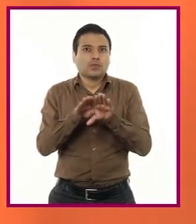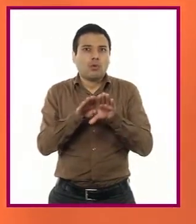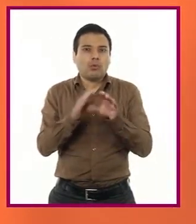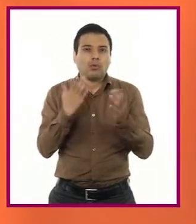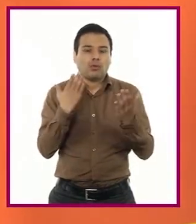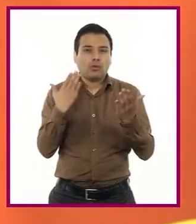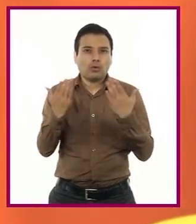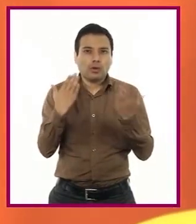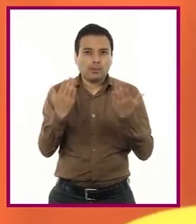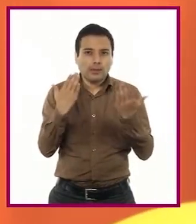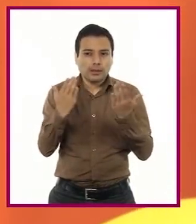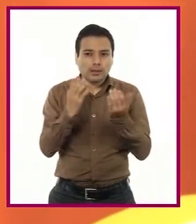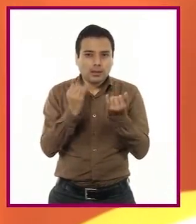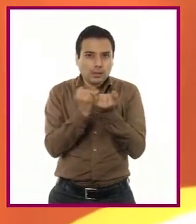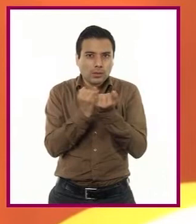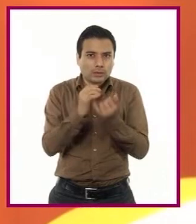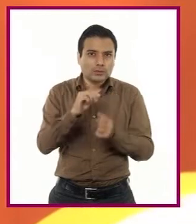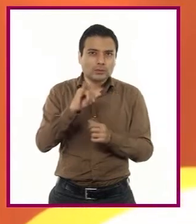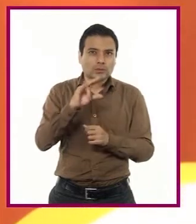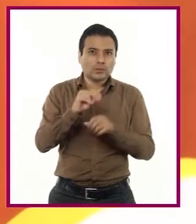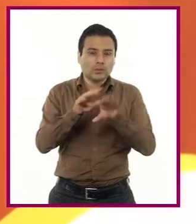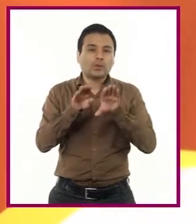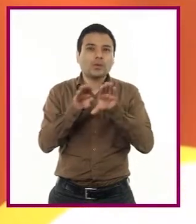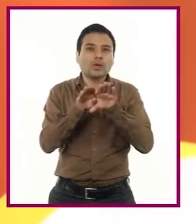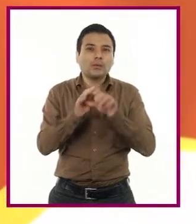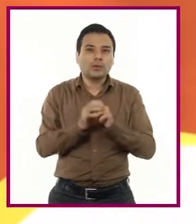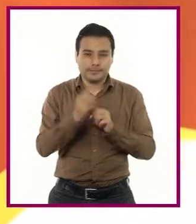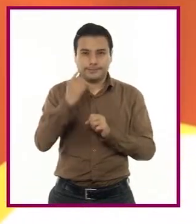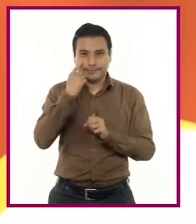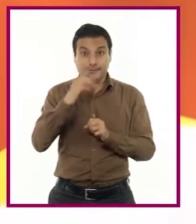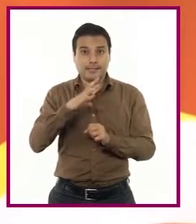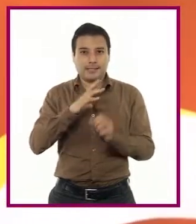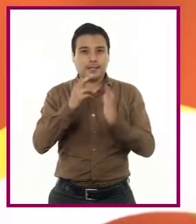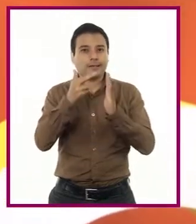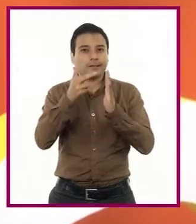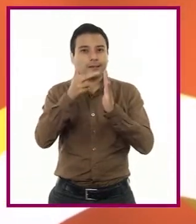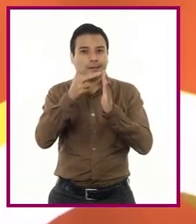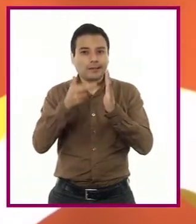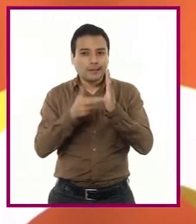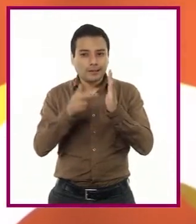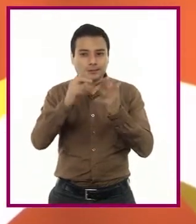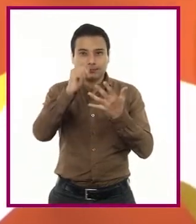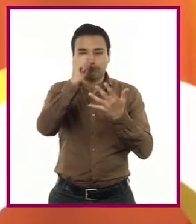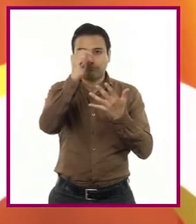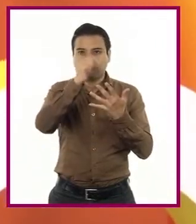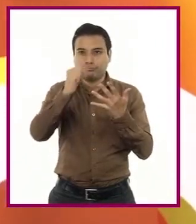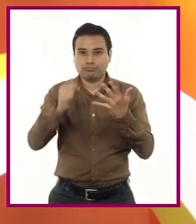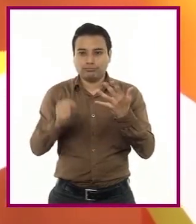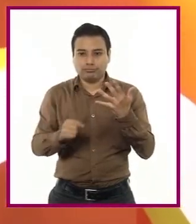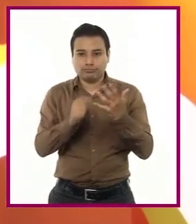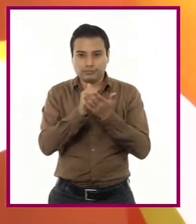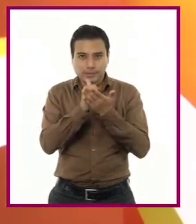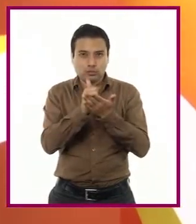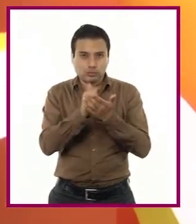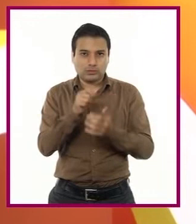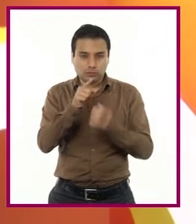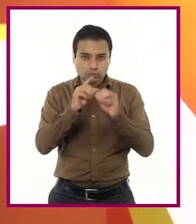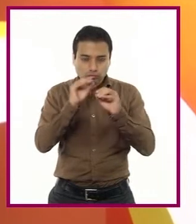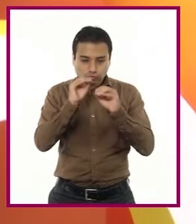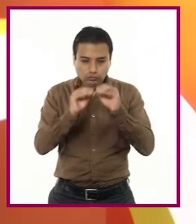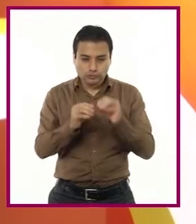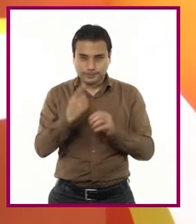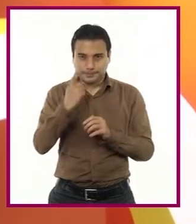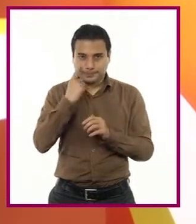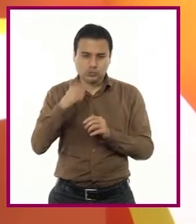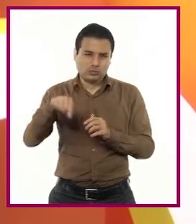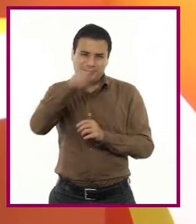la congruencia de dos triángulos es a través de criterios que se basan en determinados datos proporcionados para su construcción. ¿Ya